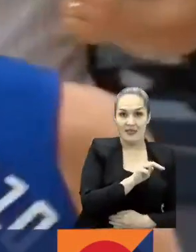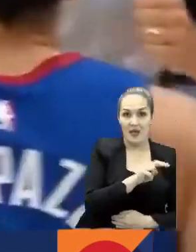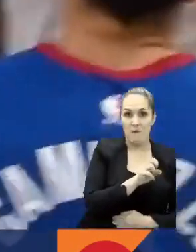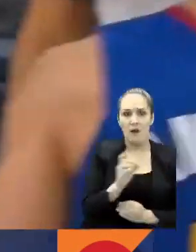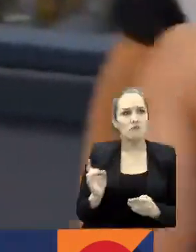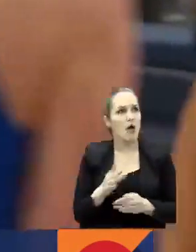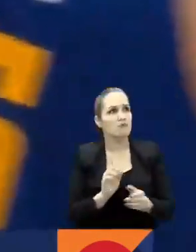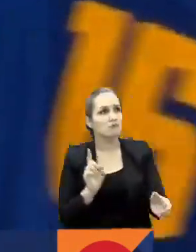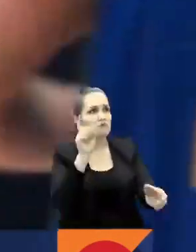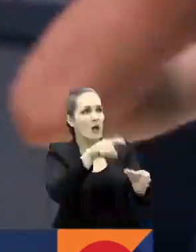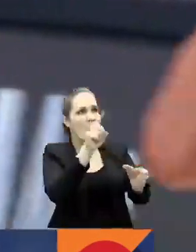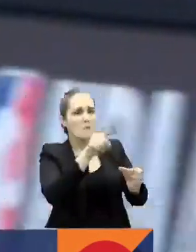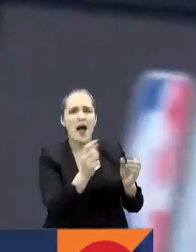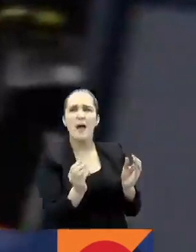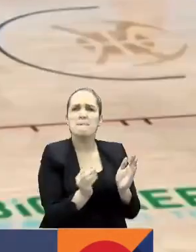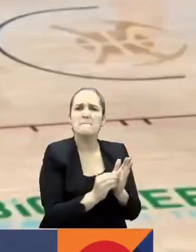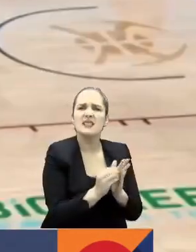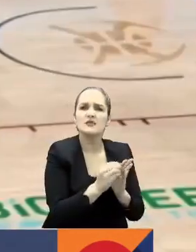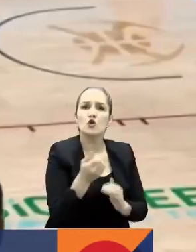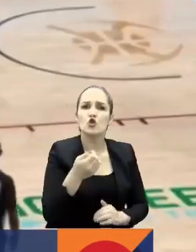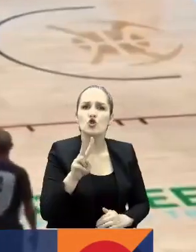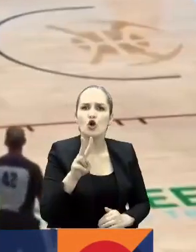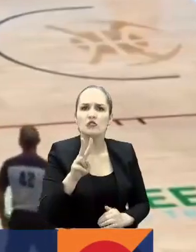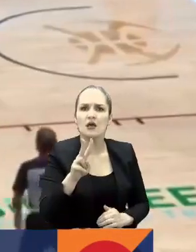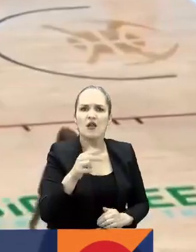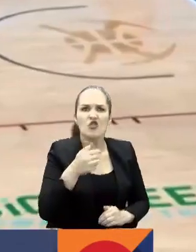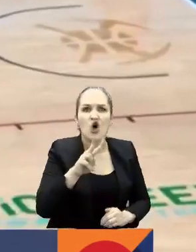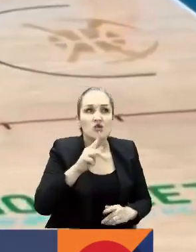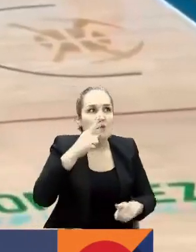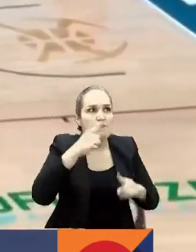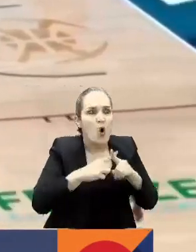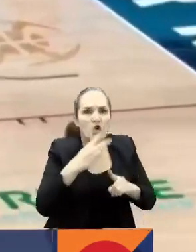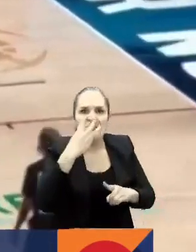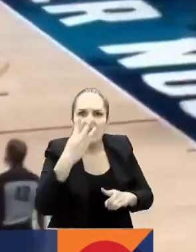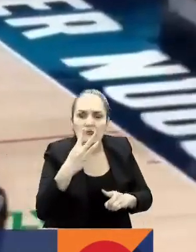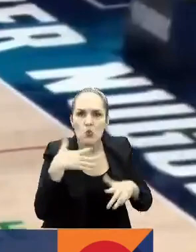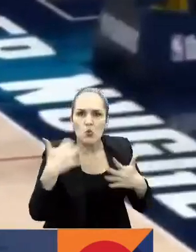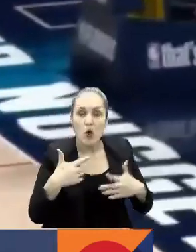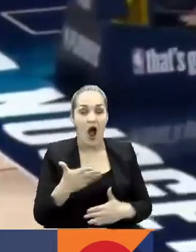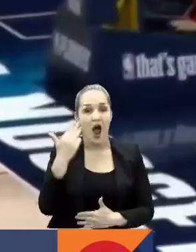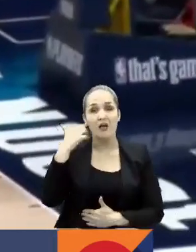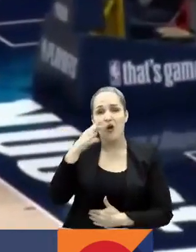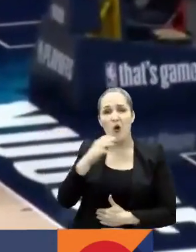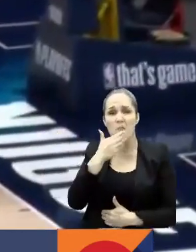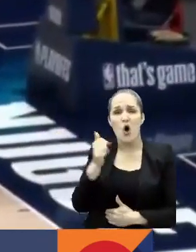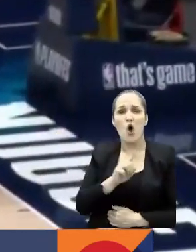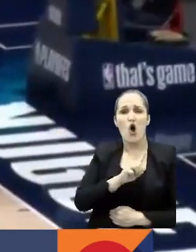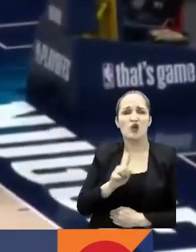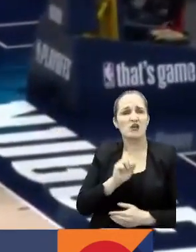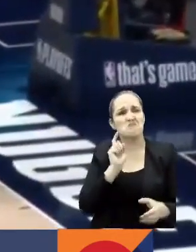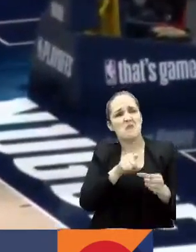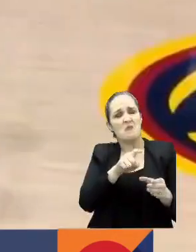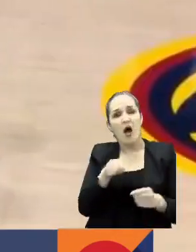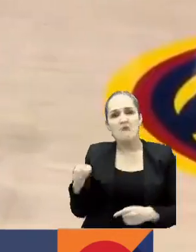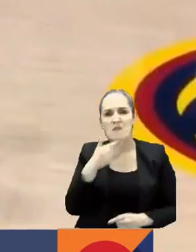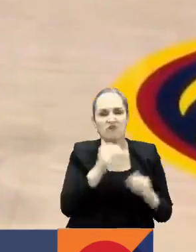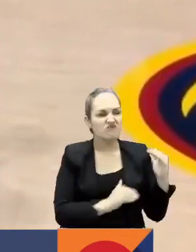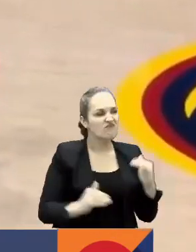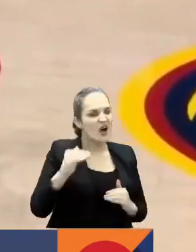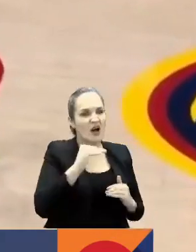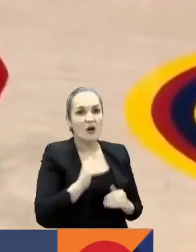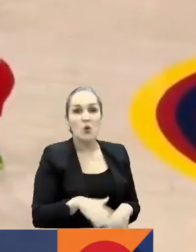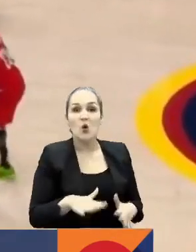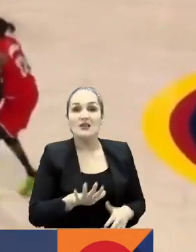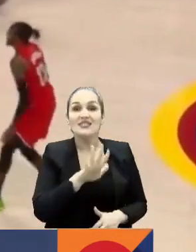zona de 3 puntos, con lo que batió el récord que tenía Klay Thompson con 11. El jugador anotó 55 puntos y